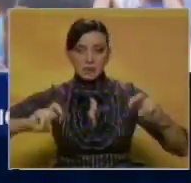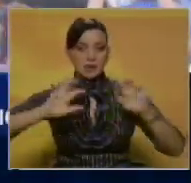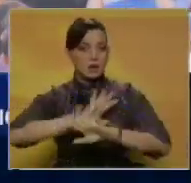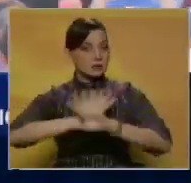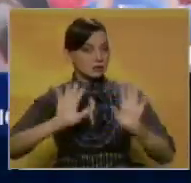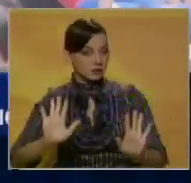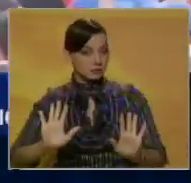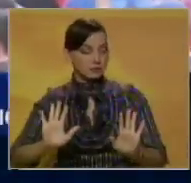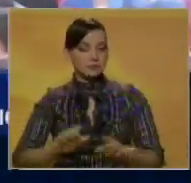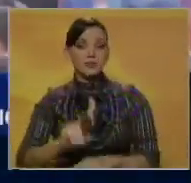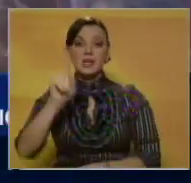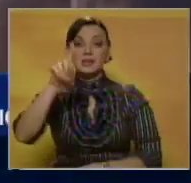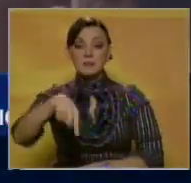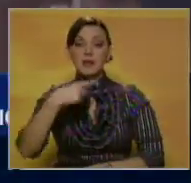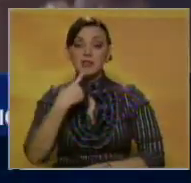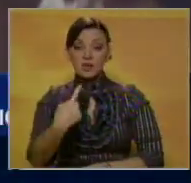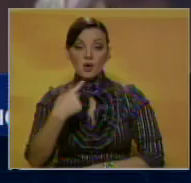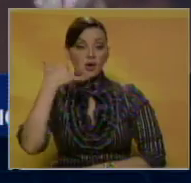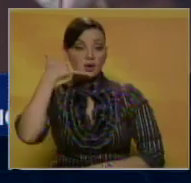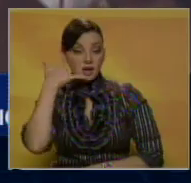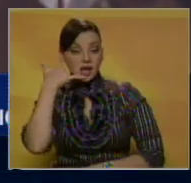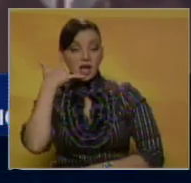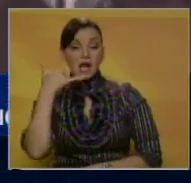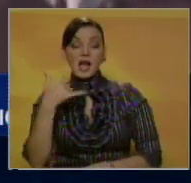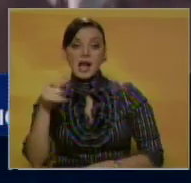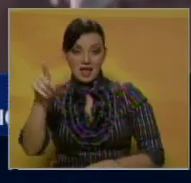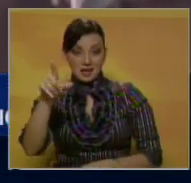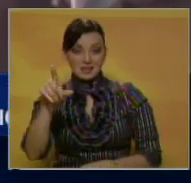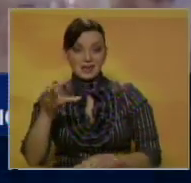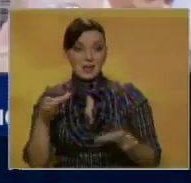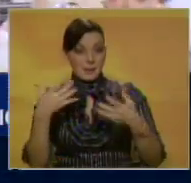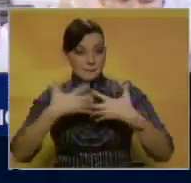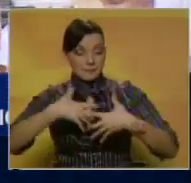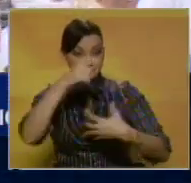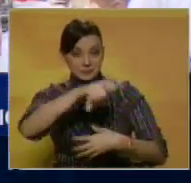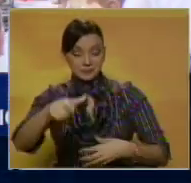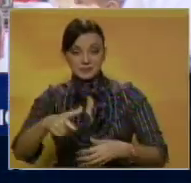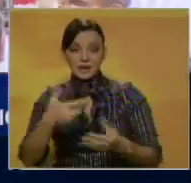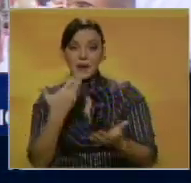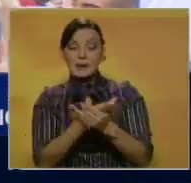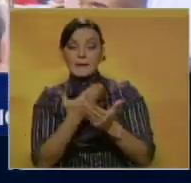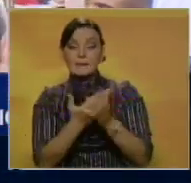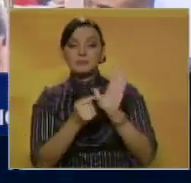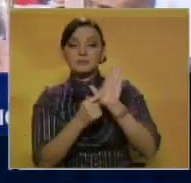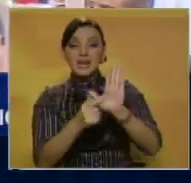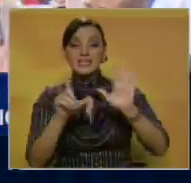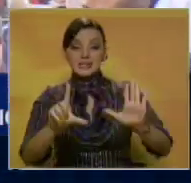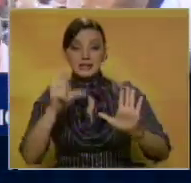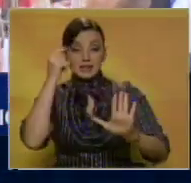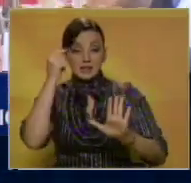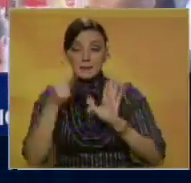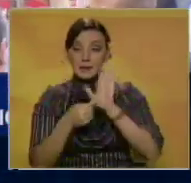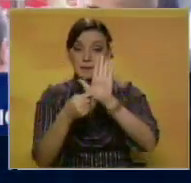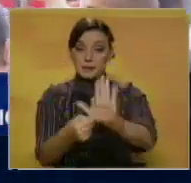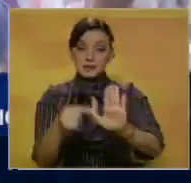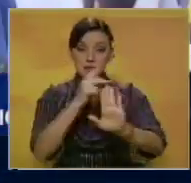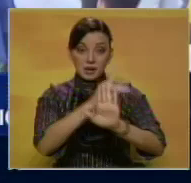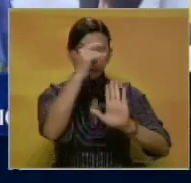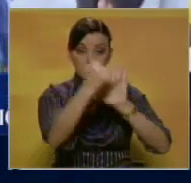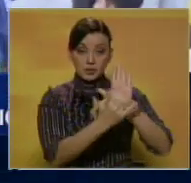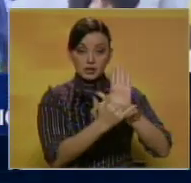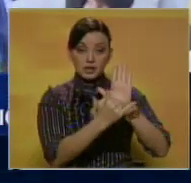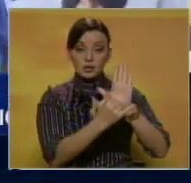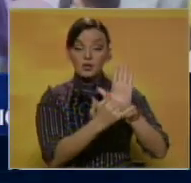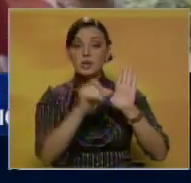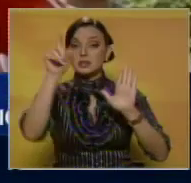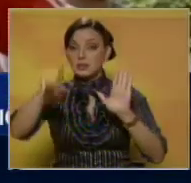CanTV, les dio 7 días para que le presenten un plan de relanzamiento de la empresa. A los médicos solicitó ampliar la cobertura de la misión